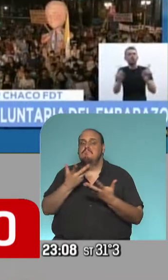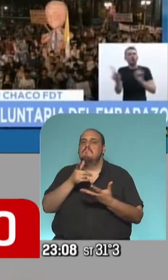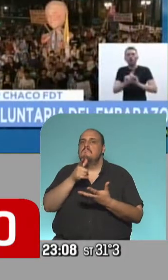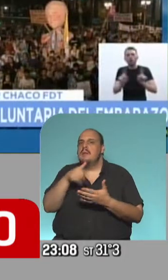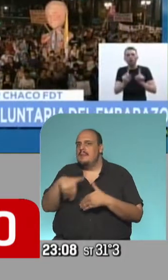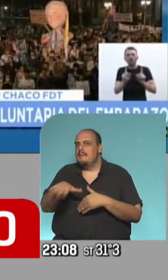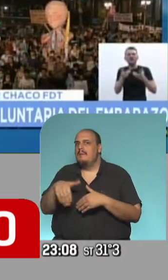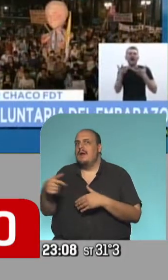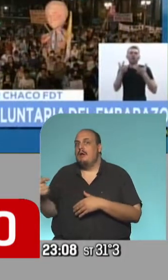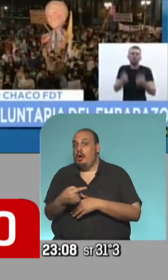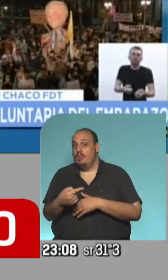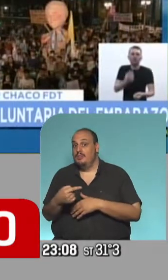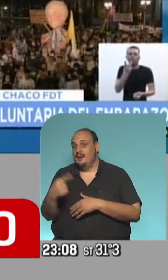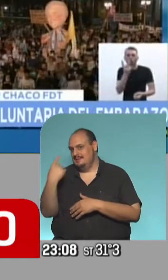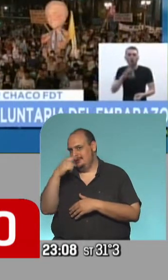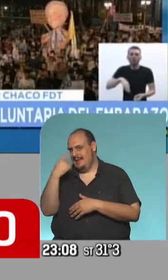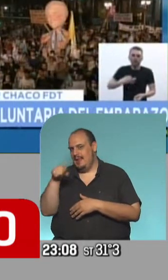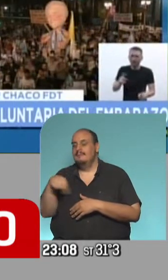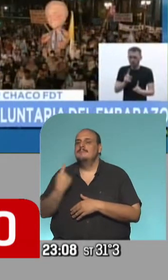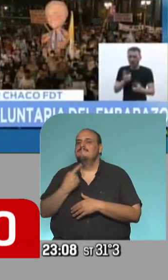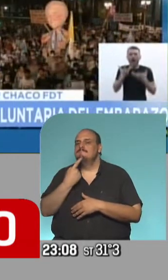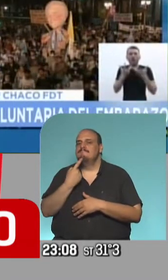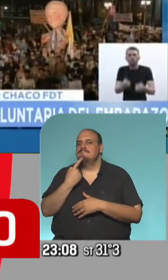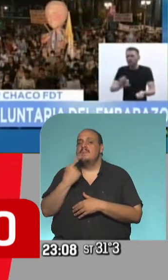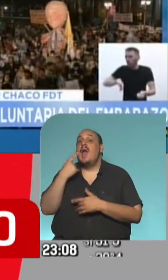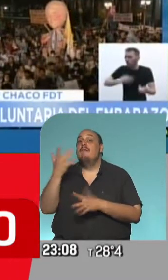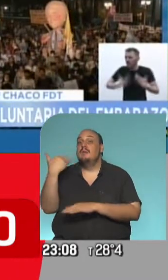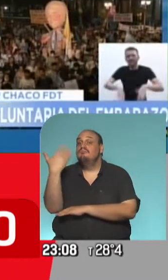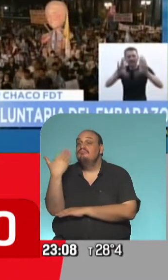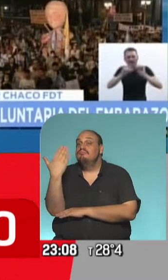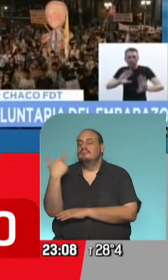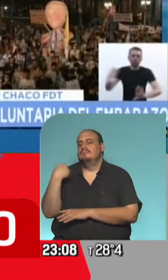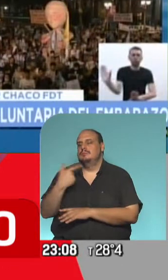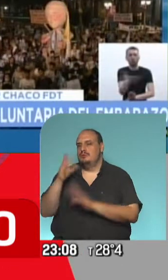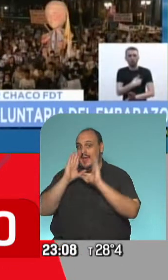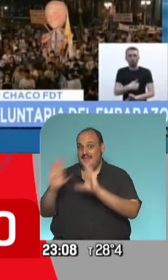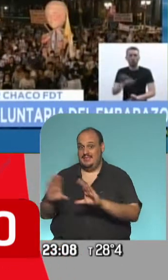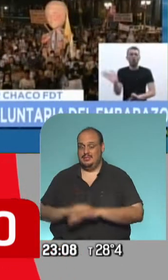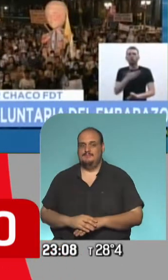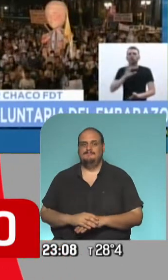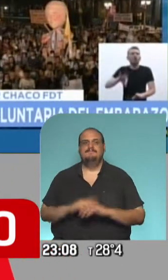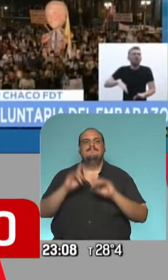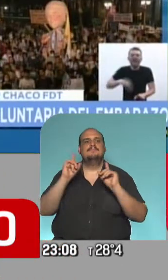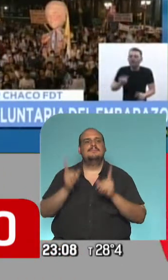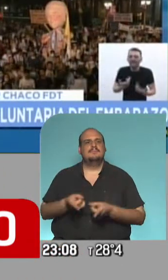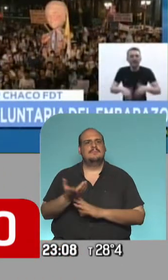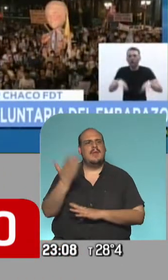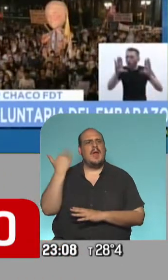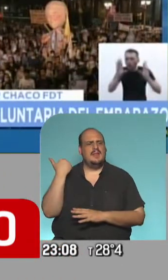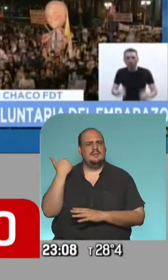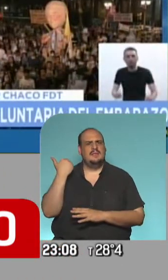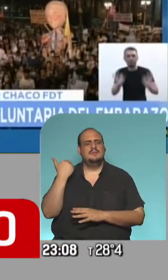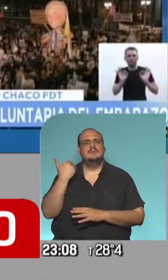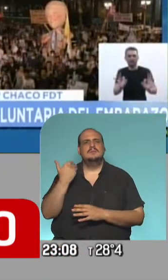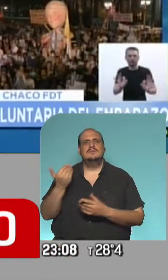celeste, pero había algunas dudas, así que vamos a prestar atención también a cuando hable y cuando vote. Recordemos que mientras tanto se estuvo desarrollando otra sesión